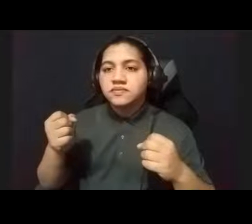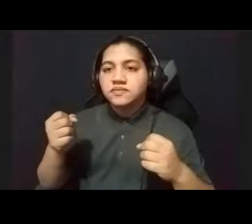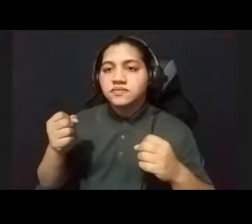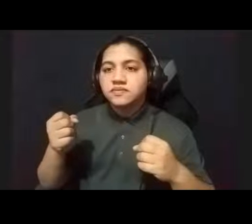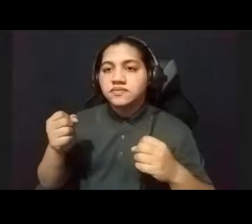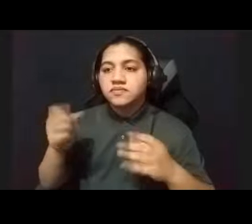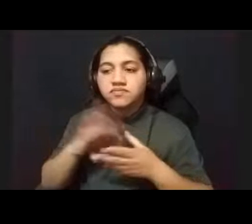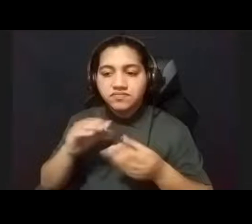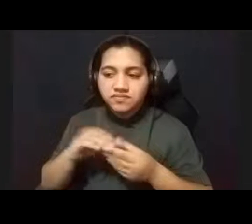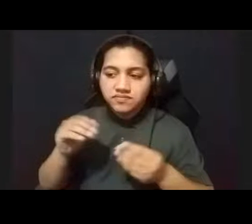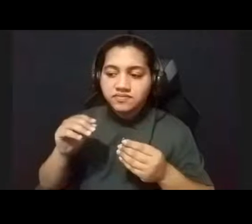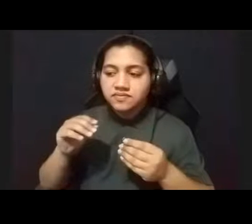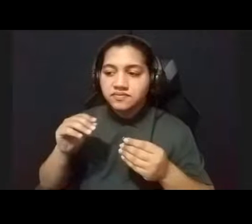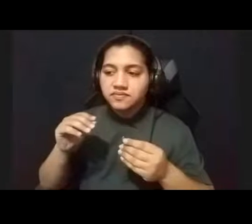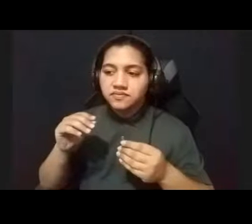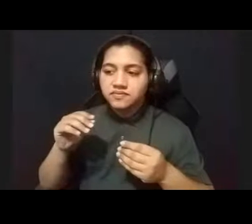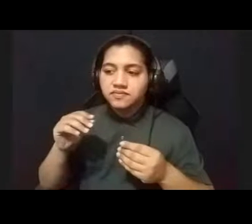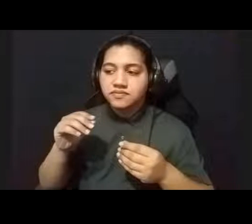contándose ese cuento,